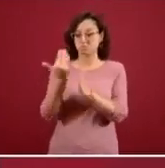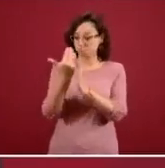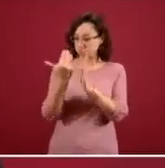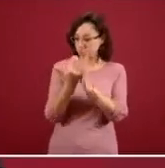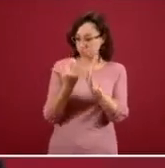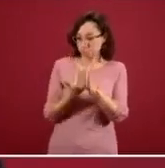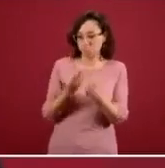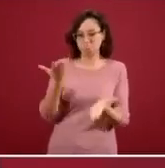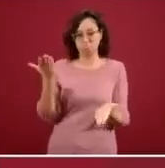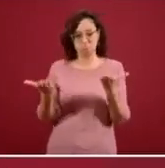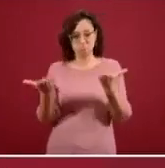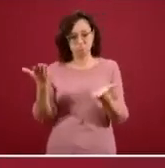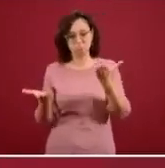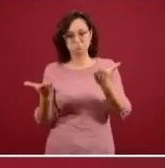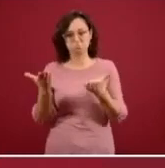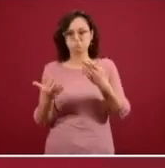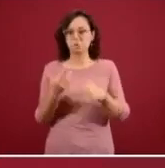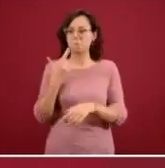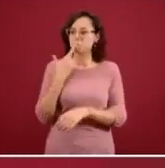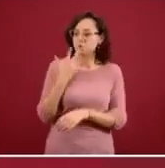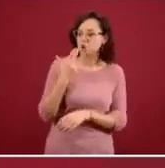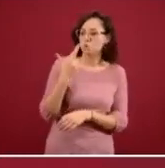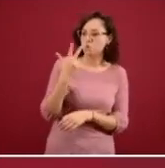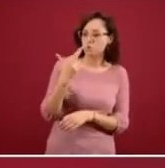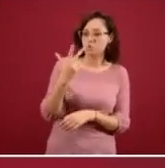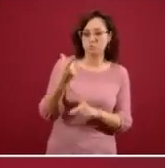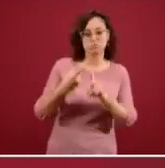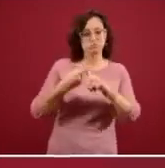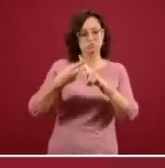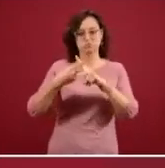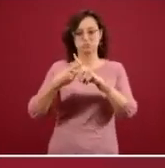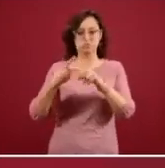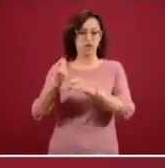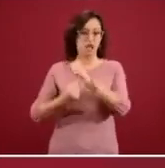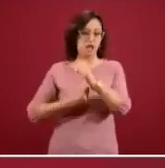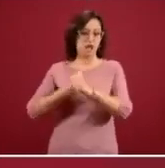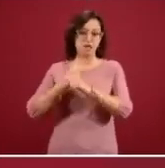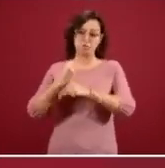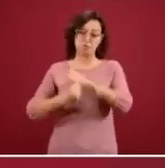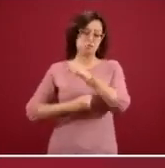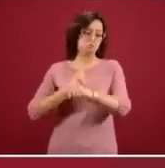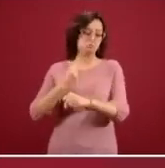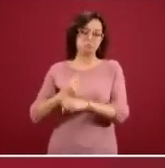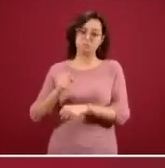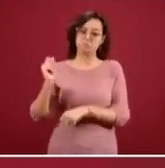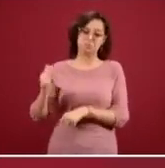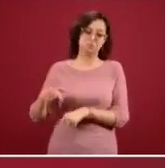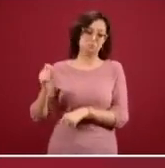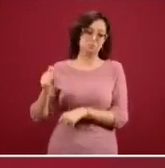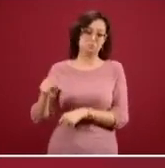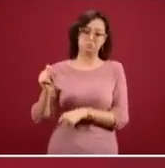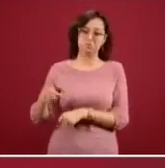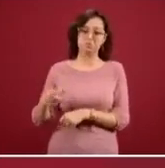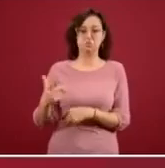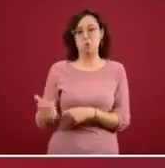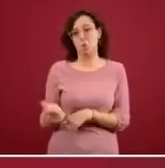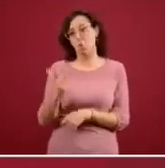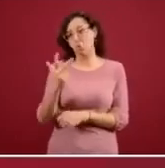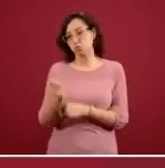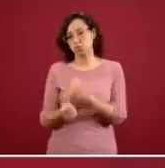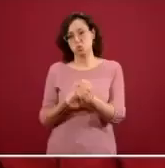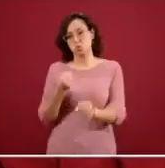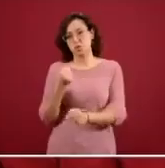calibrando en su mejor capacidad, y ya desde hace varios años, yo diría por lo menos unos 8